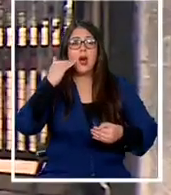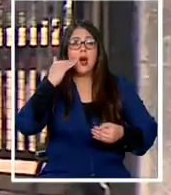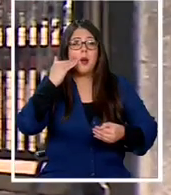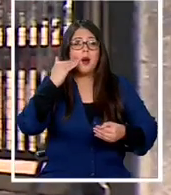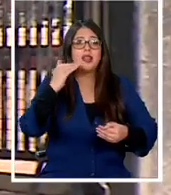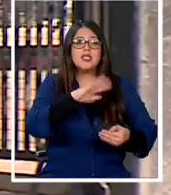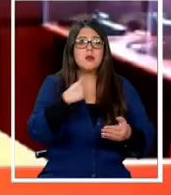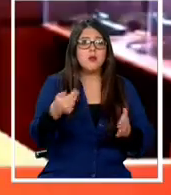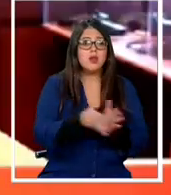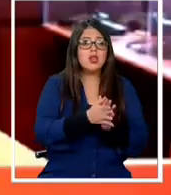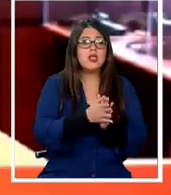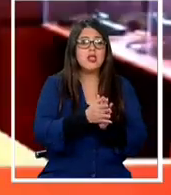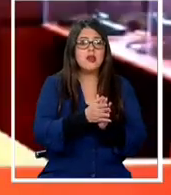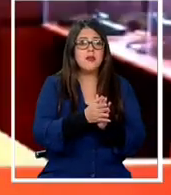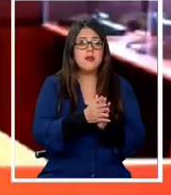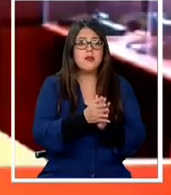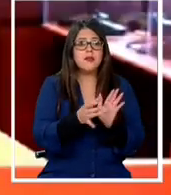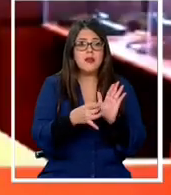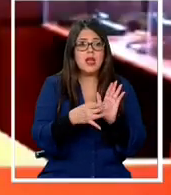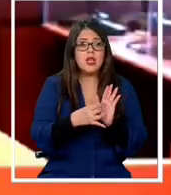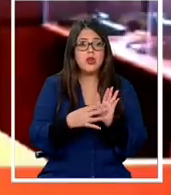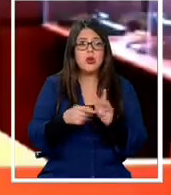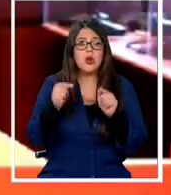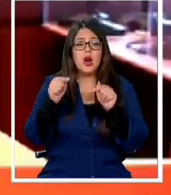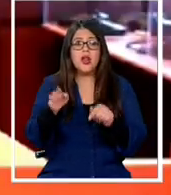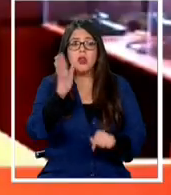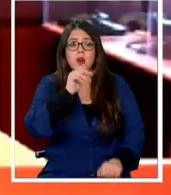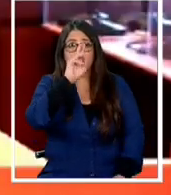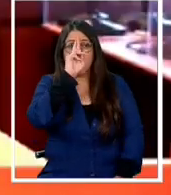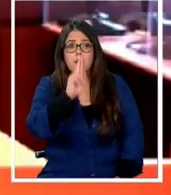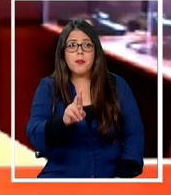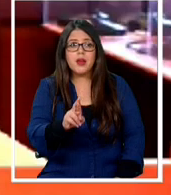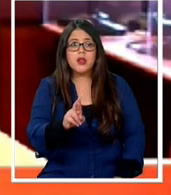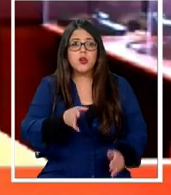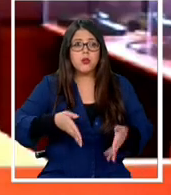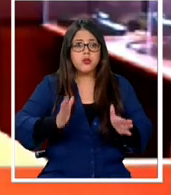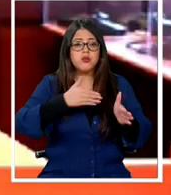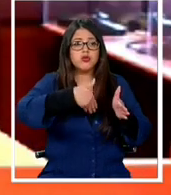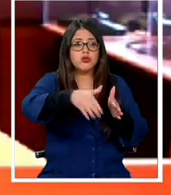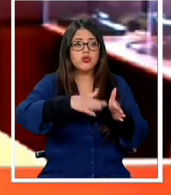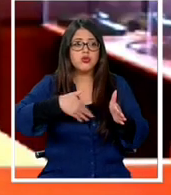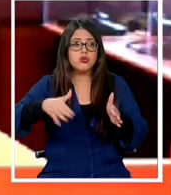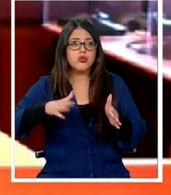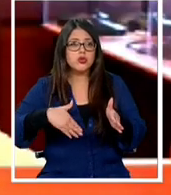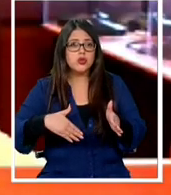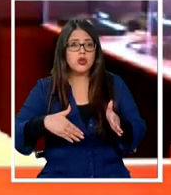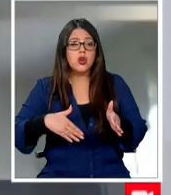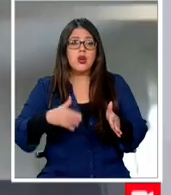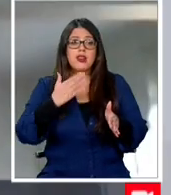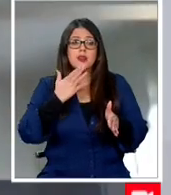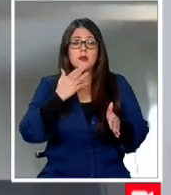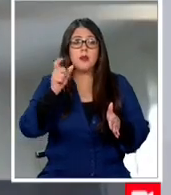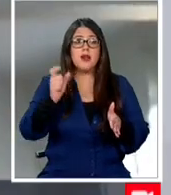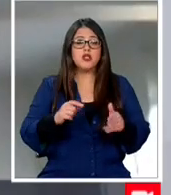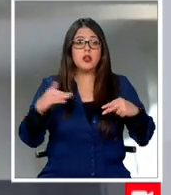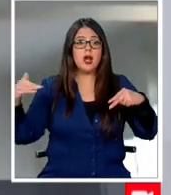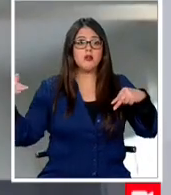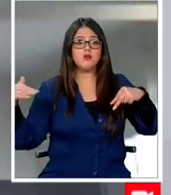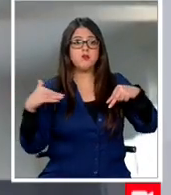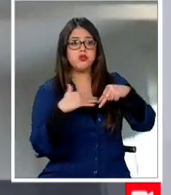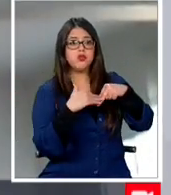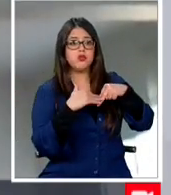de homicidio. No respetando el derecho preferente de paso de peatones, procedió a